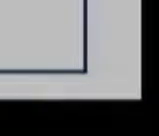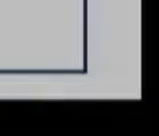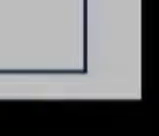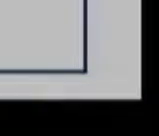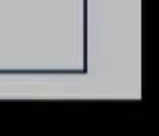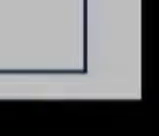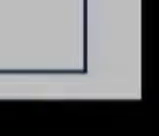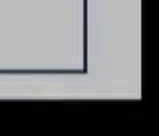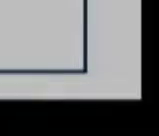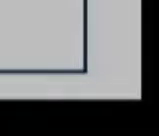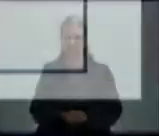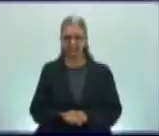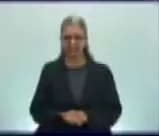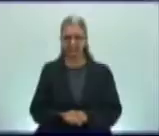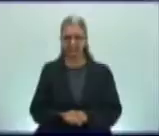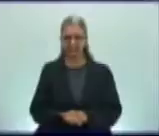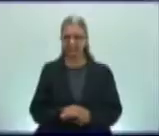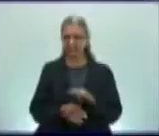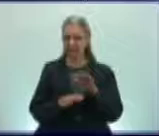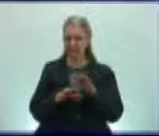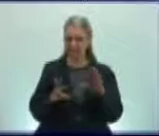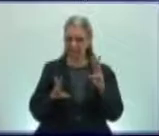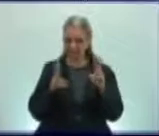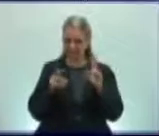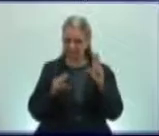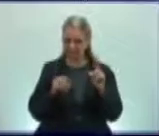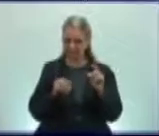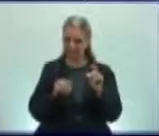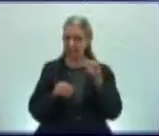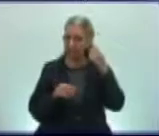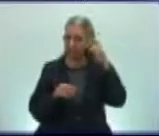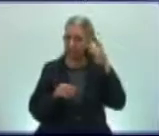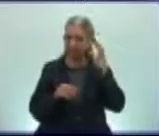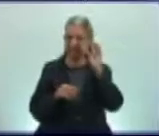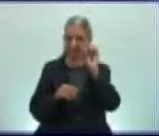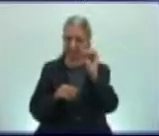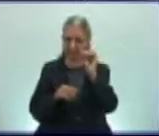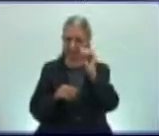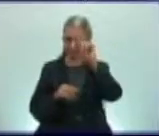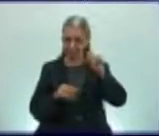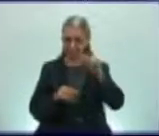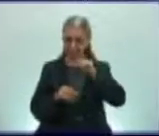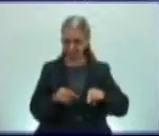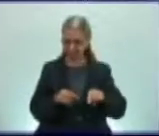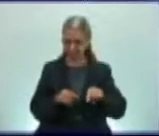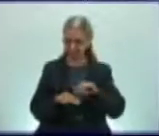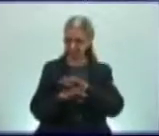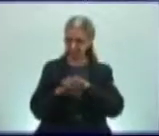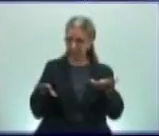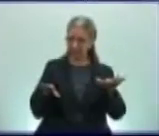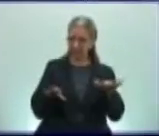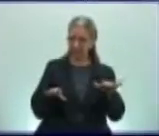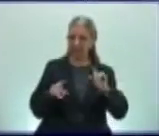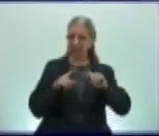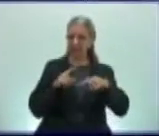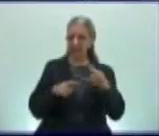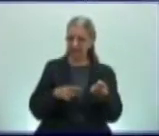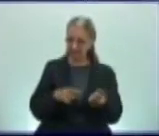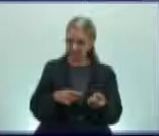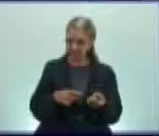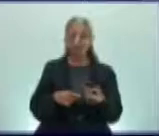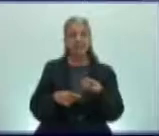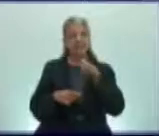Espero que hayas podido efectuar tus cálculos. Vamos entonces a verificarlos. Simplificamos siempre que sea